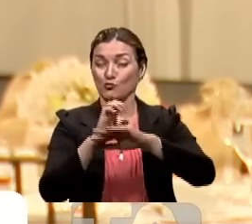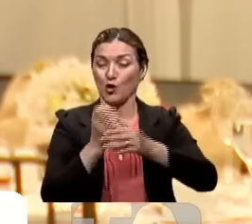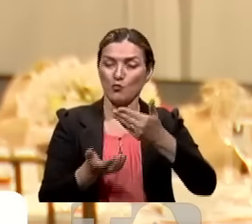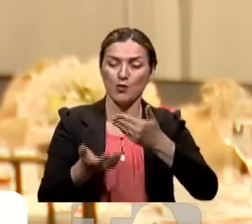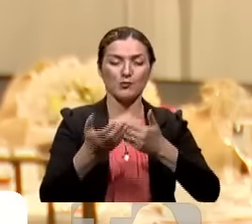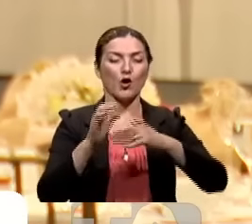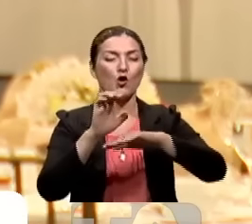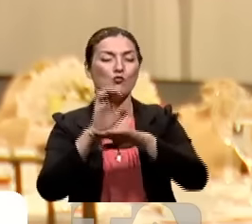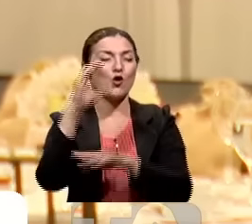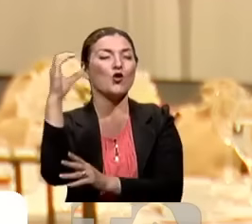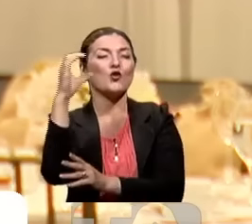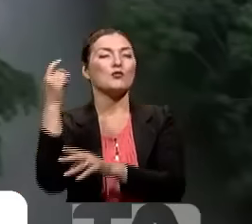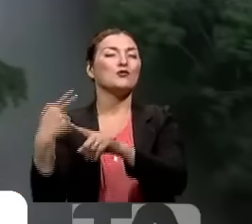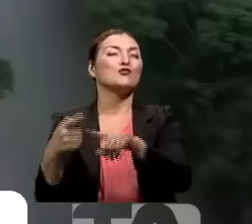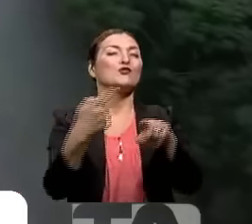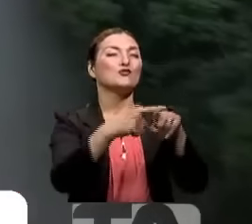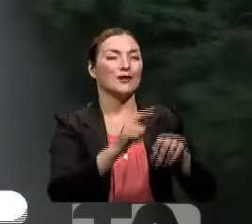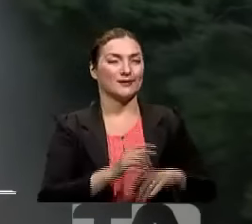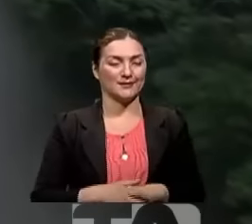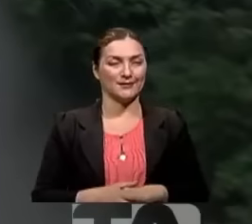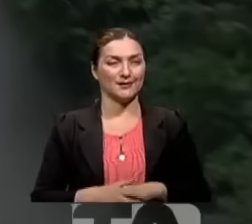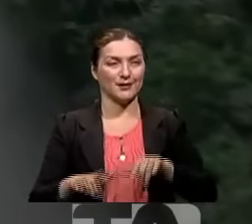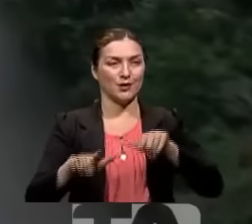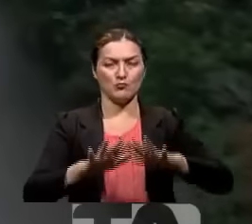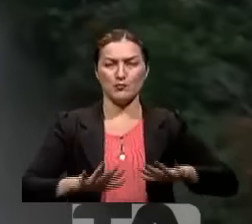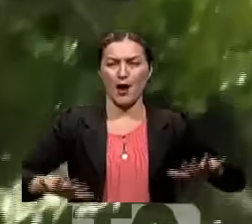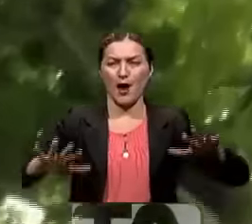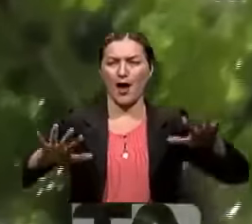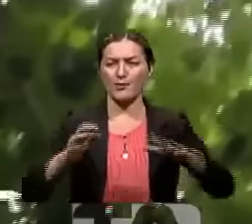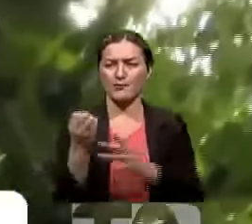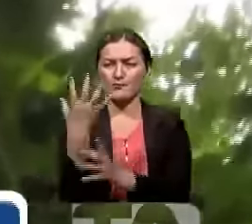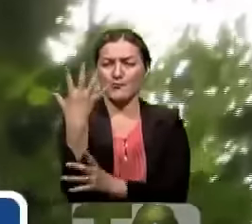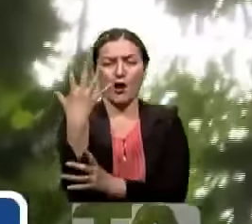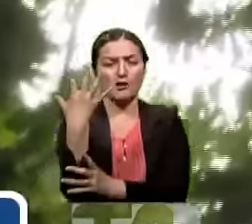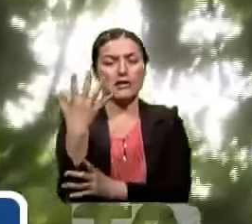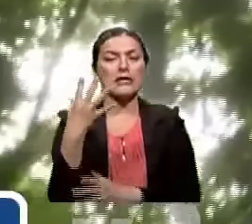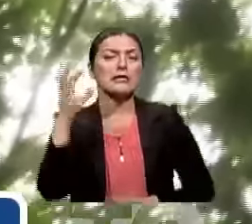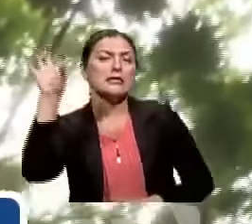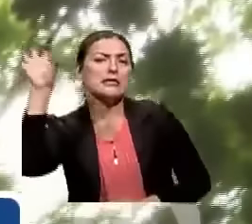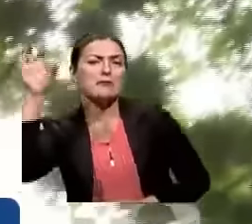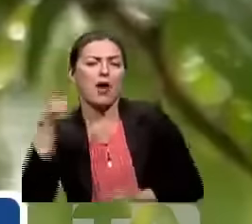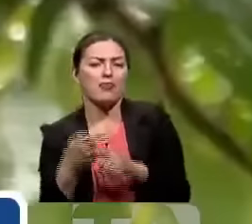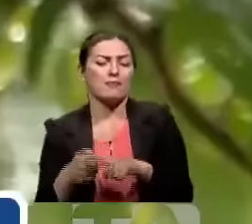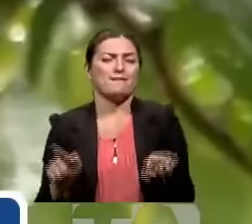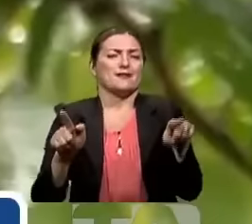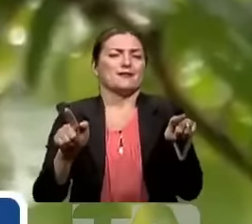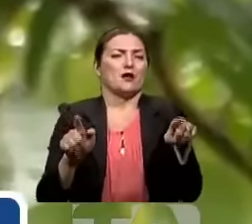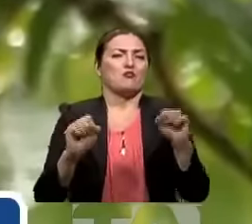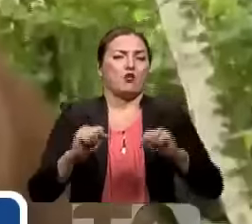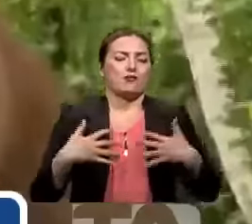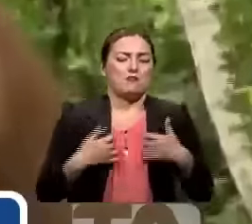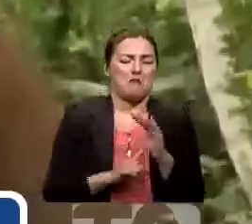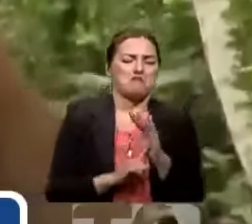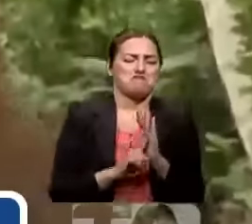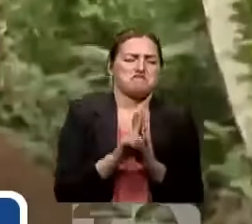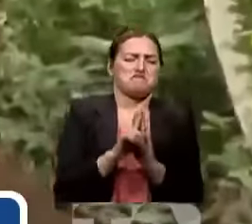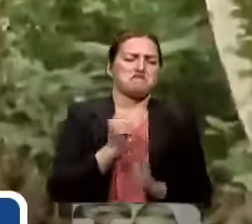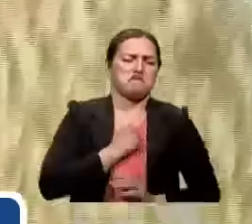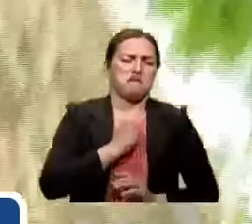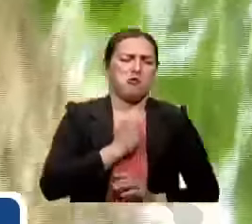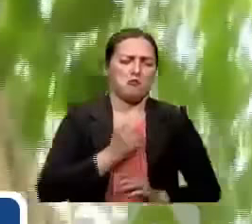con Ecuador, Colombia, Perú, Brasil, etc. Por su ubicación, tiene distintos pisos climáticos que permite el desarrollo de especies